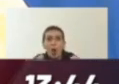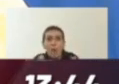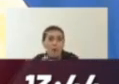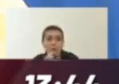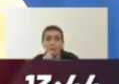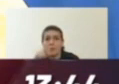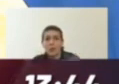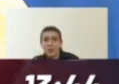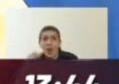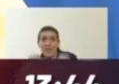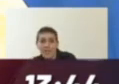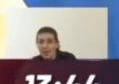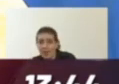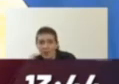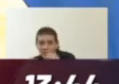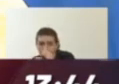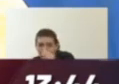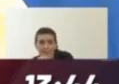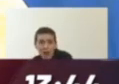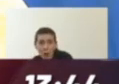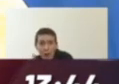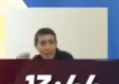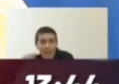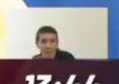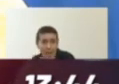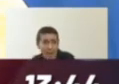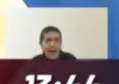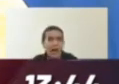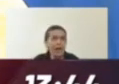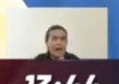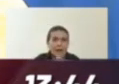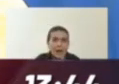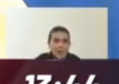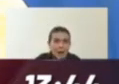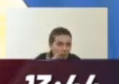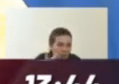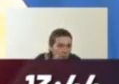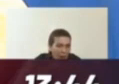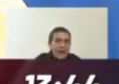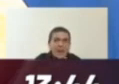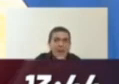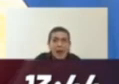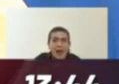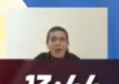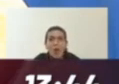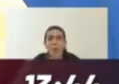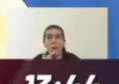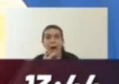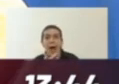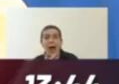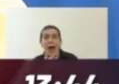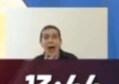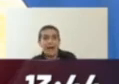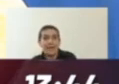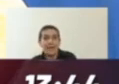ni ha encontrado el medicamento que permita sobrellevar la enfermedad y curarla. Y